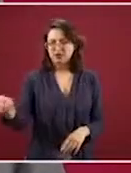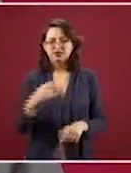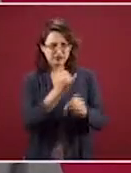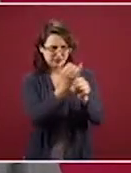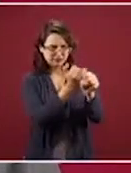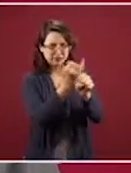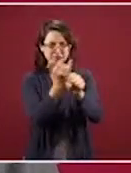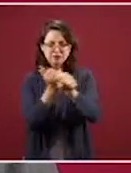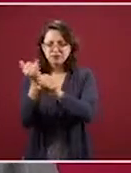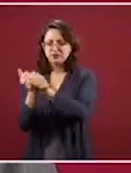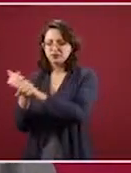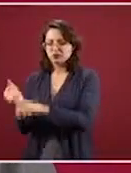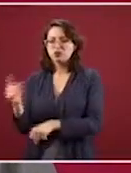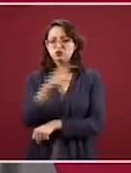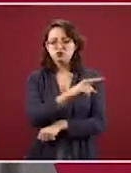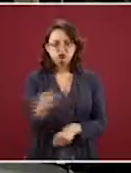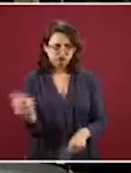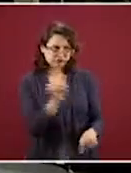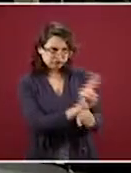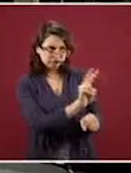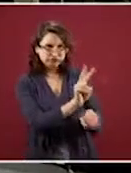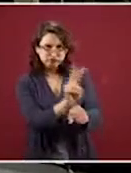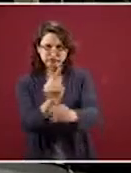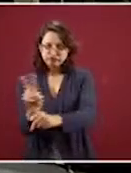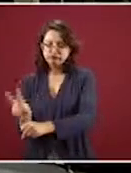son millones profesionales